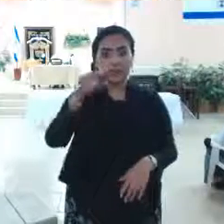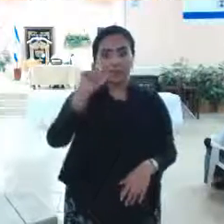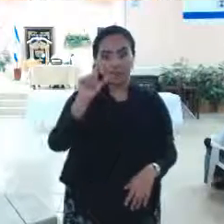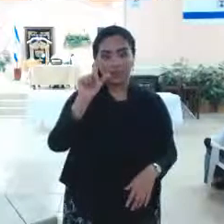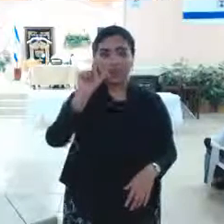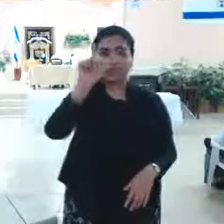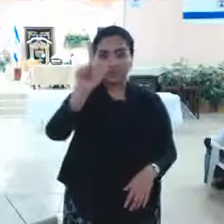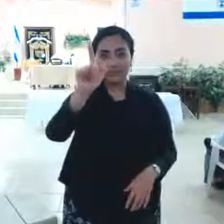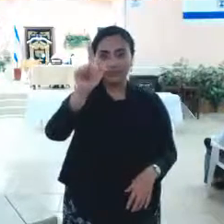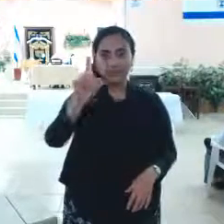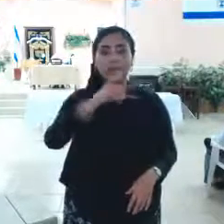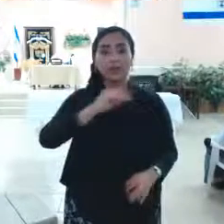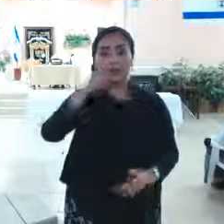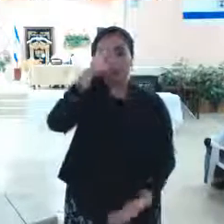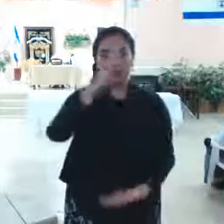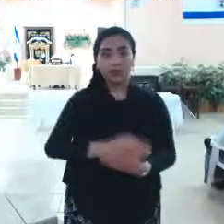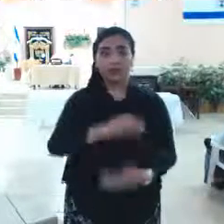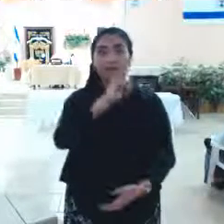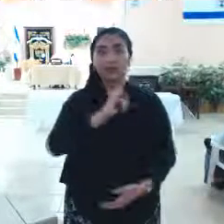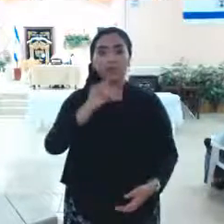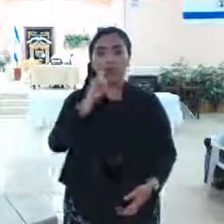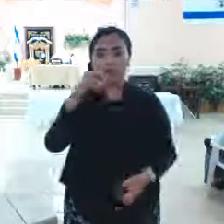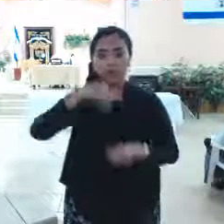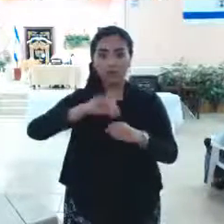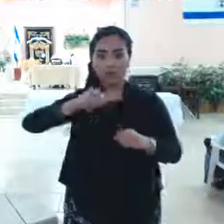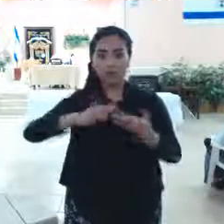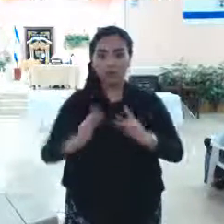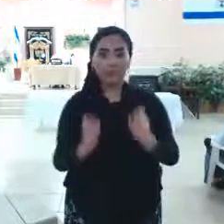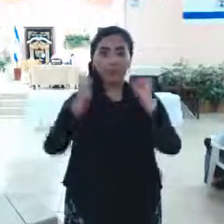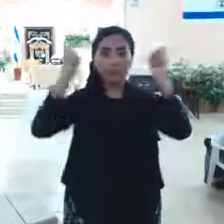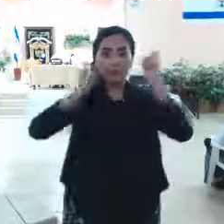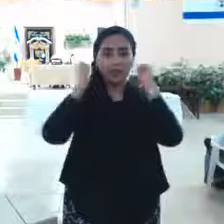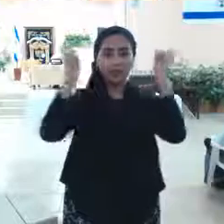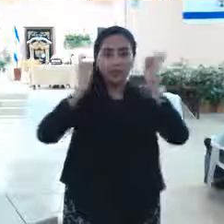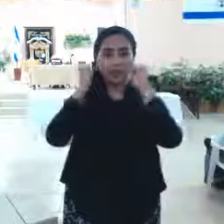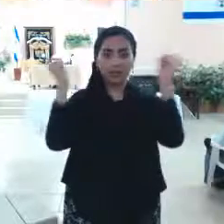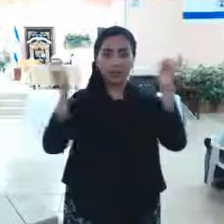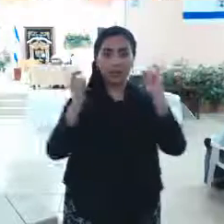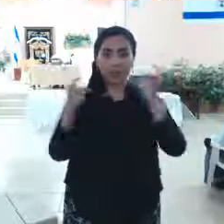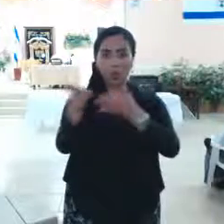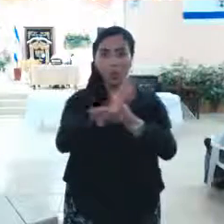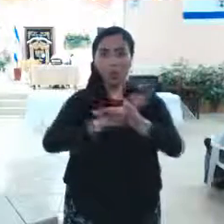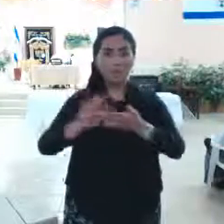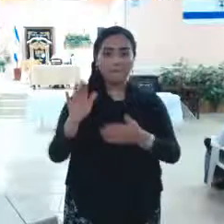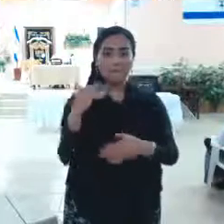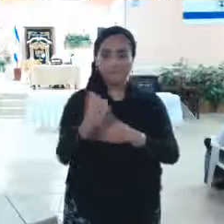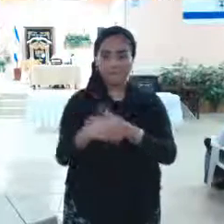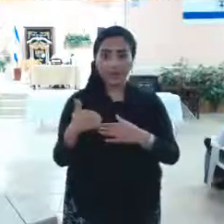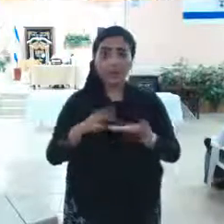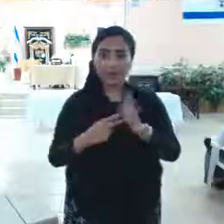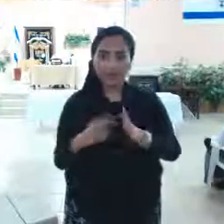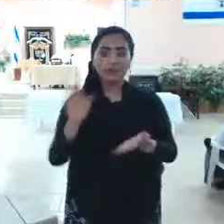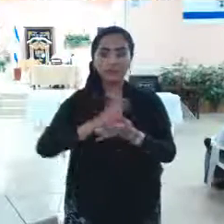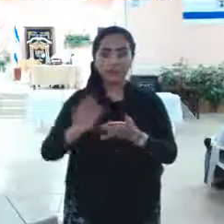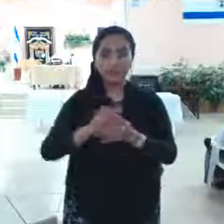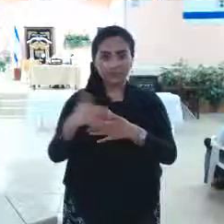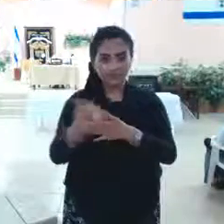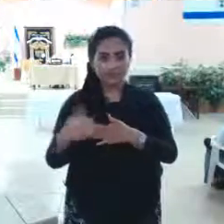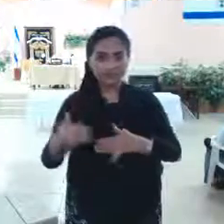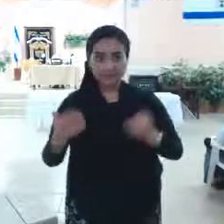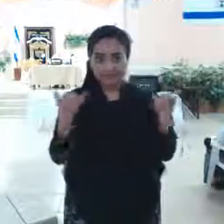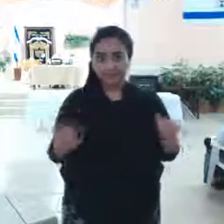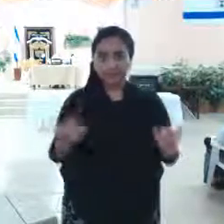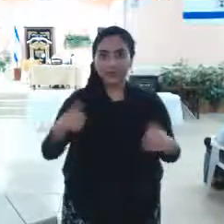21. 21. Así los hijos de Israel que estaban en Jerusalén celebraron la fiesta solemne de los panes sin levadura, o sea, Hamatzot, la fiesta